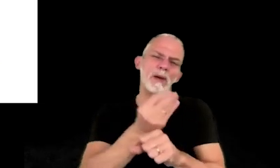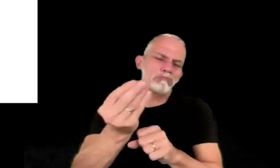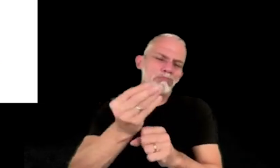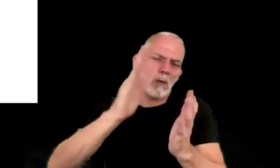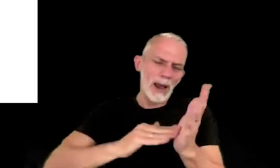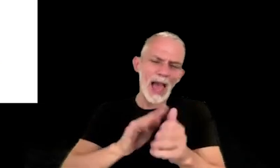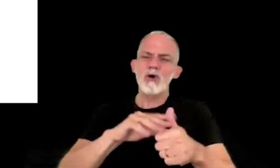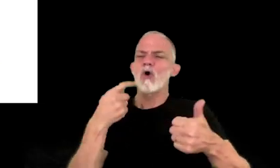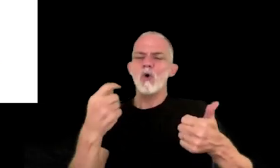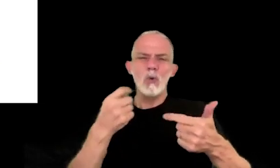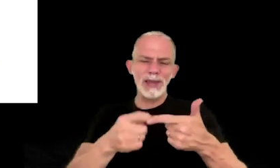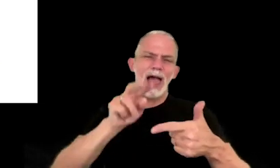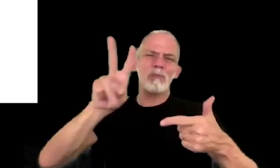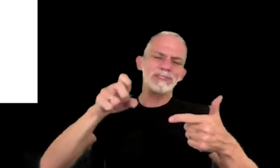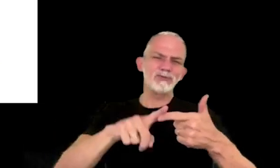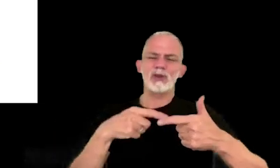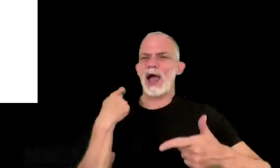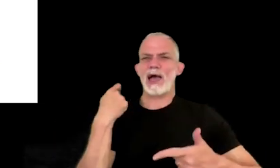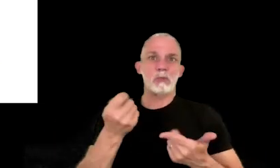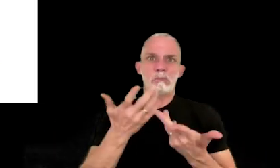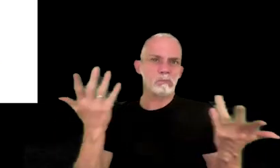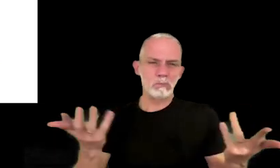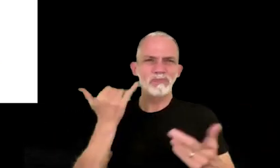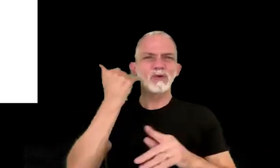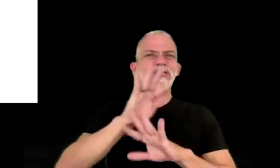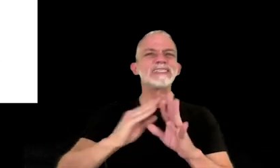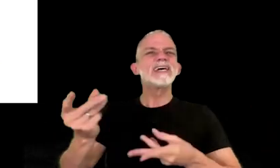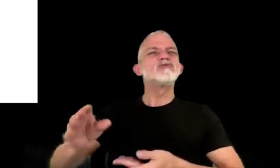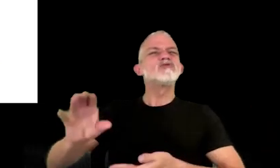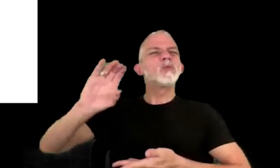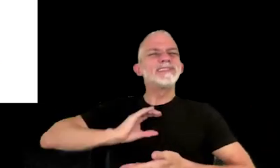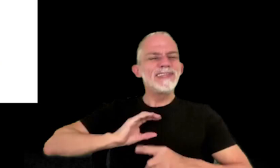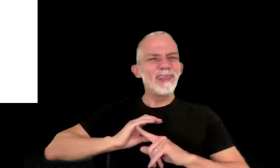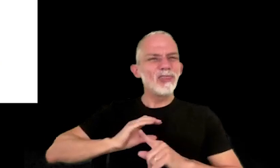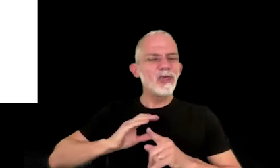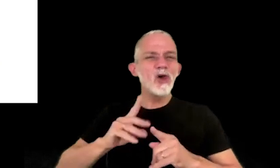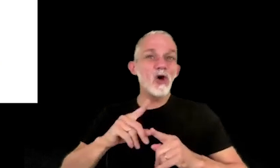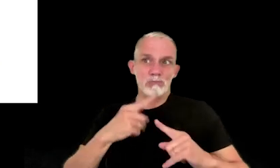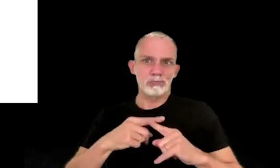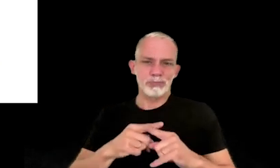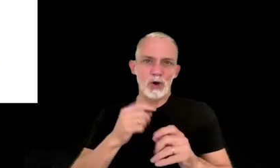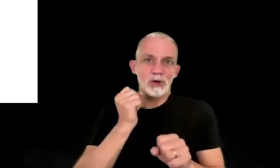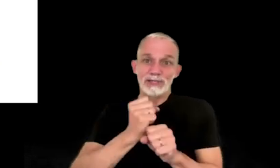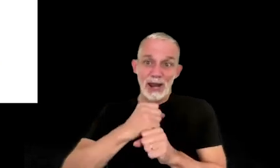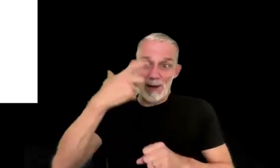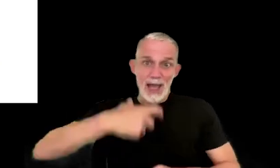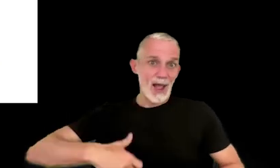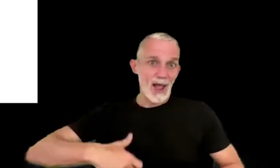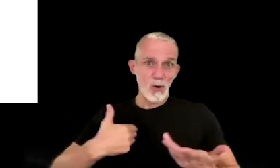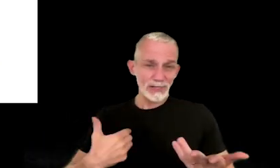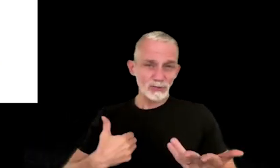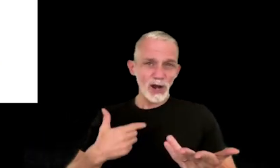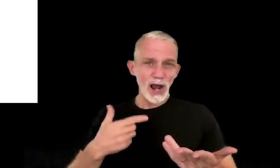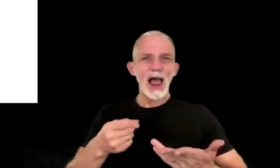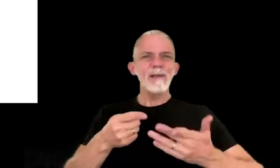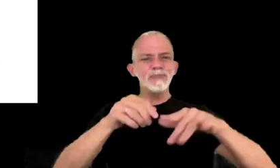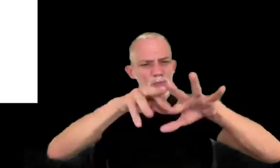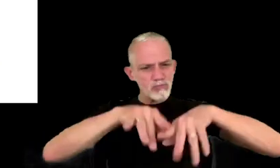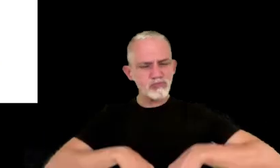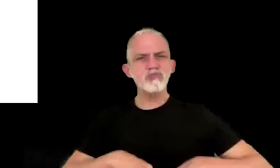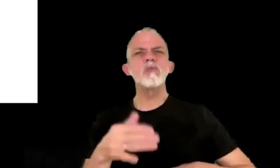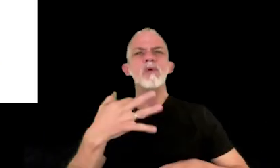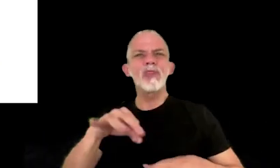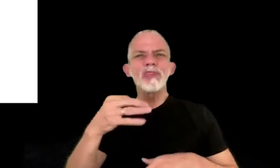jubilado, pensionado, retirado o que perciba un subsidio vinculado con el trabajo personal, en la medida que